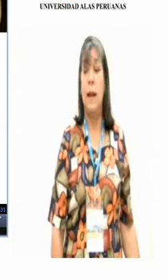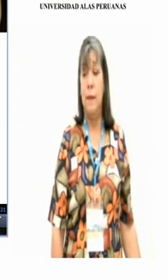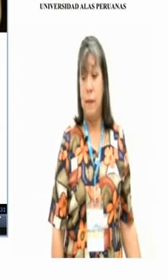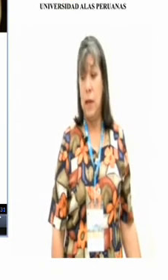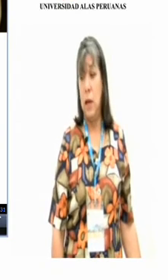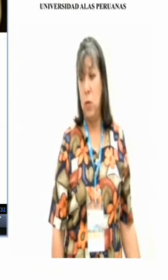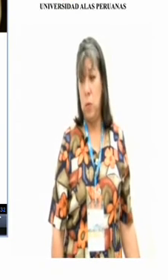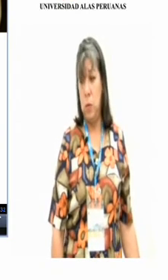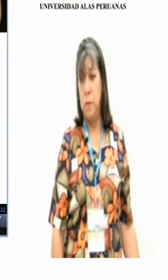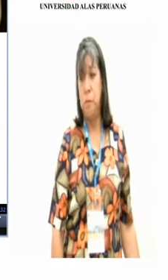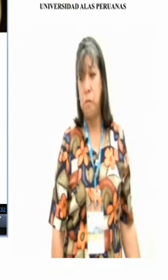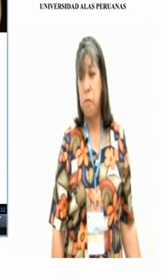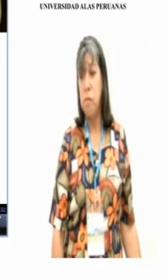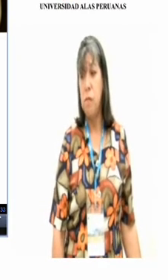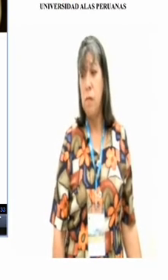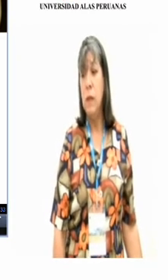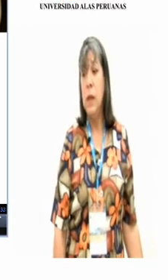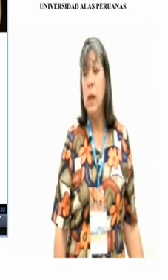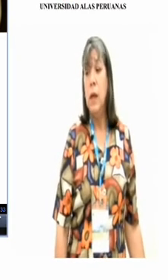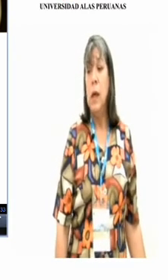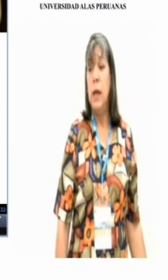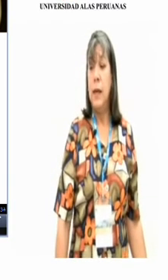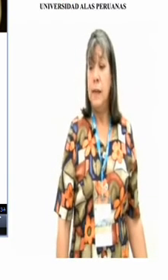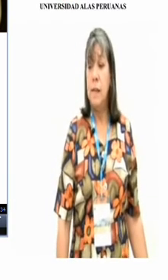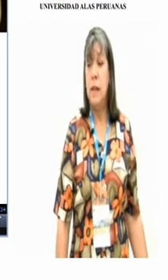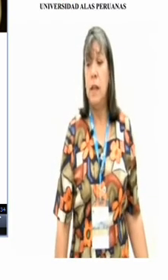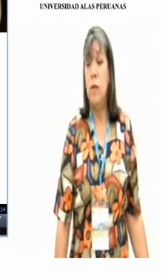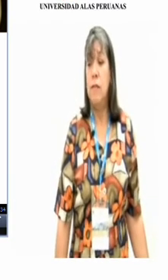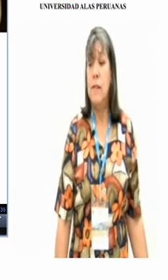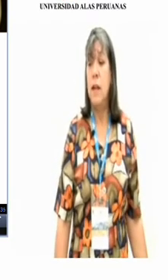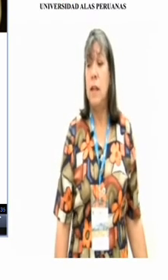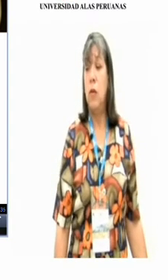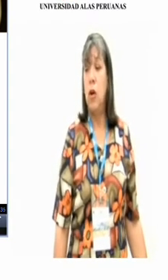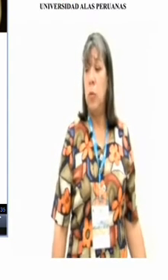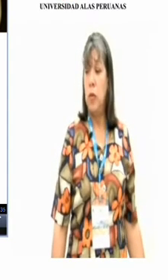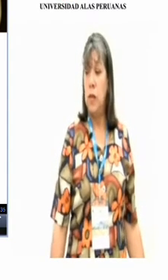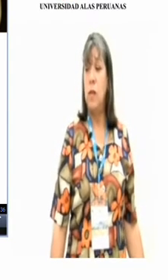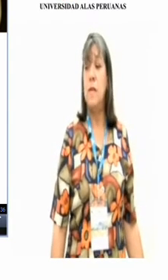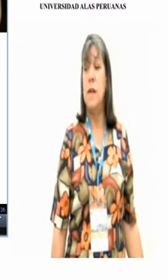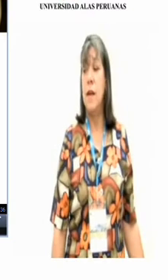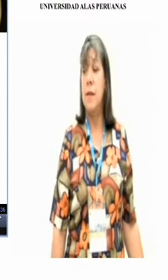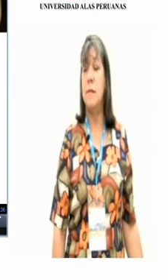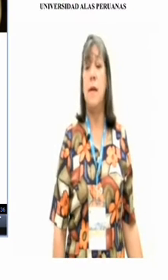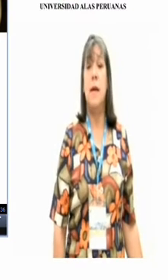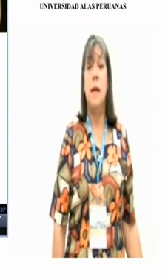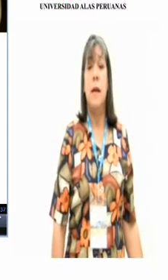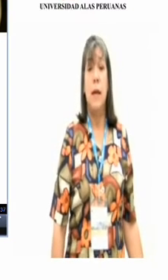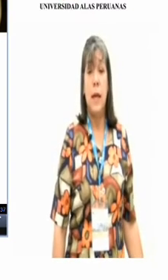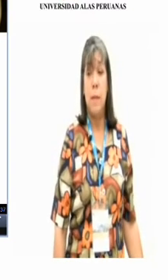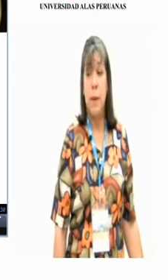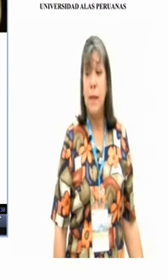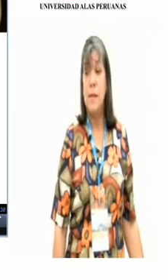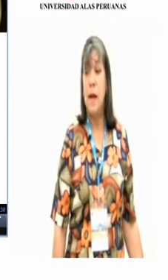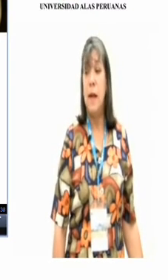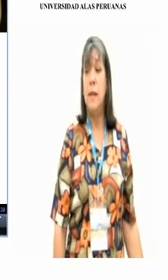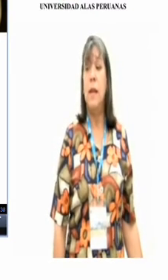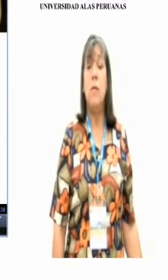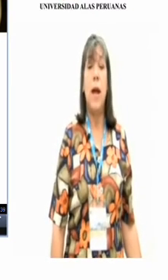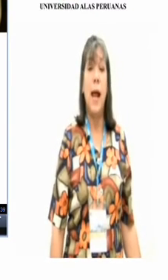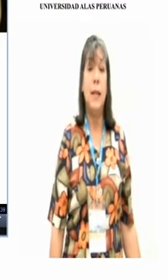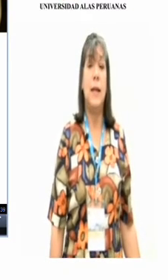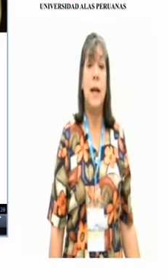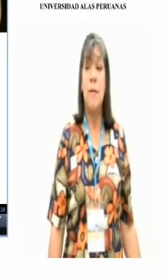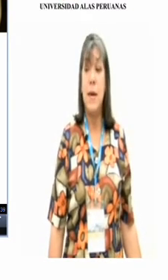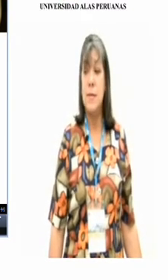personal social del alumno. En este sentido, el facilitador en los procesos de enseñanza y en